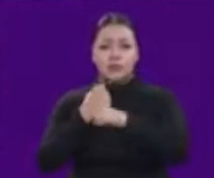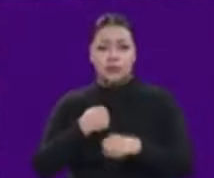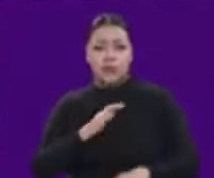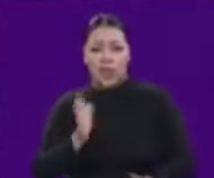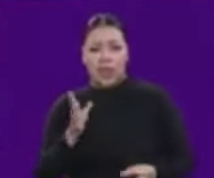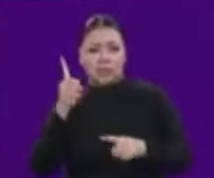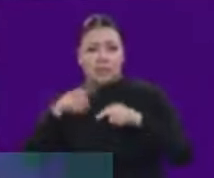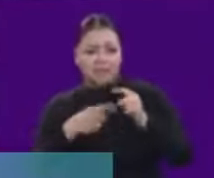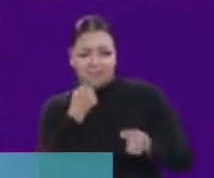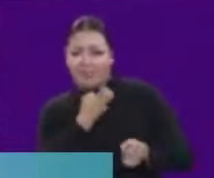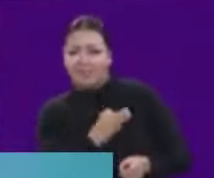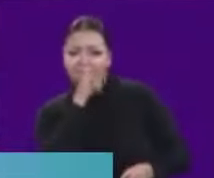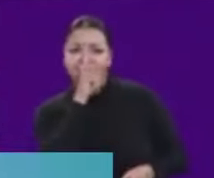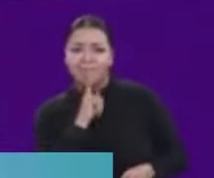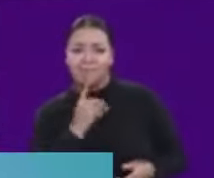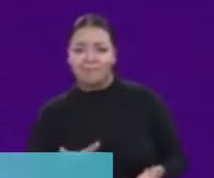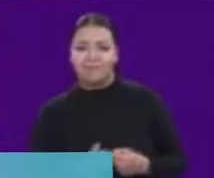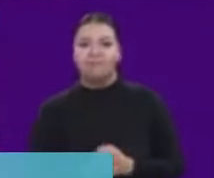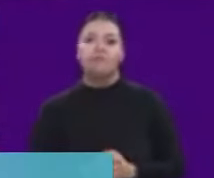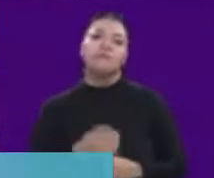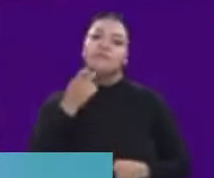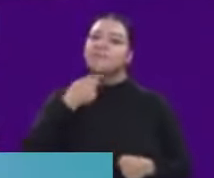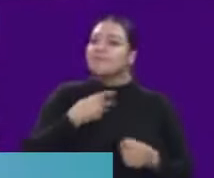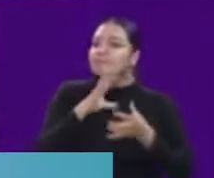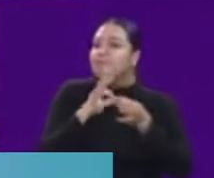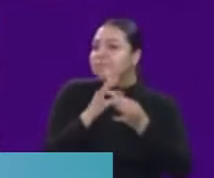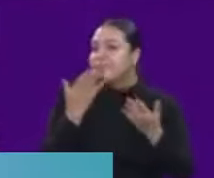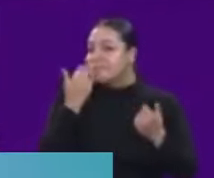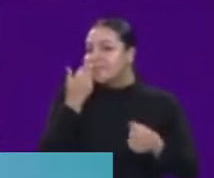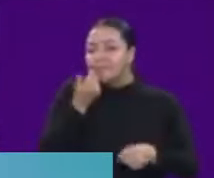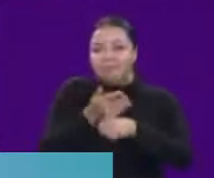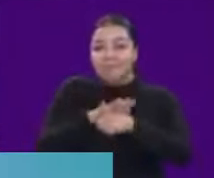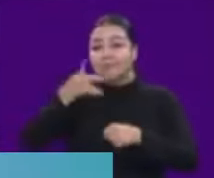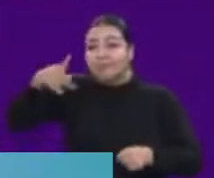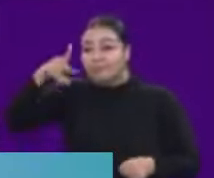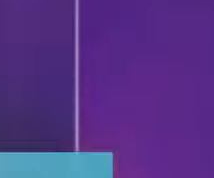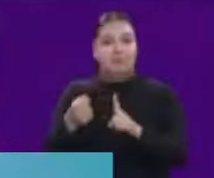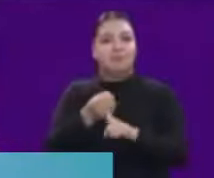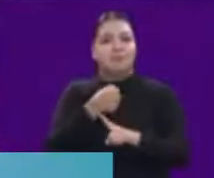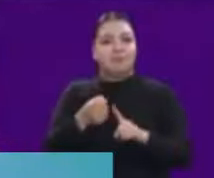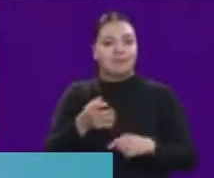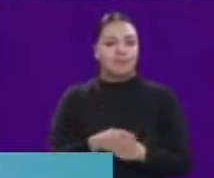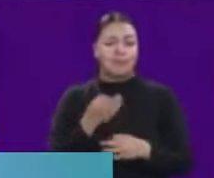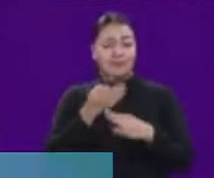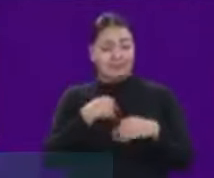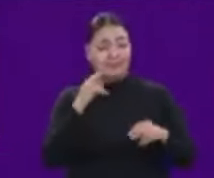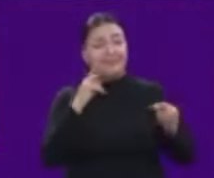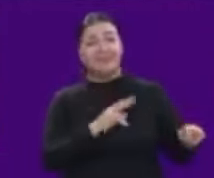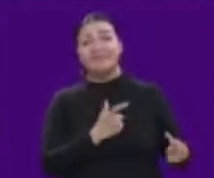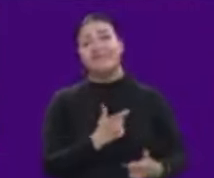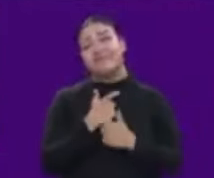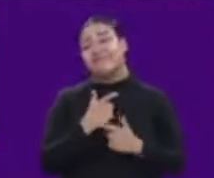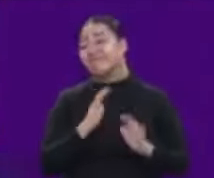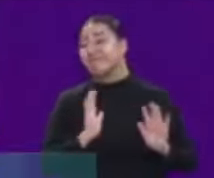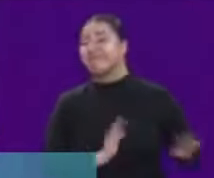PRIAN ni siquiera es licenciado y por ende no tiene noción en cuanto a la administración pública, mucho menos en contaduría. Mientras, el candidato de